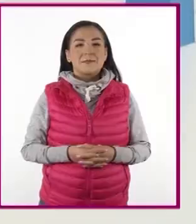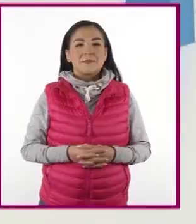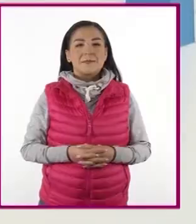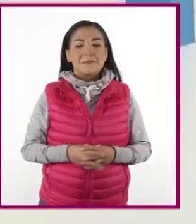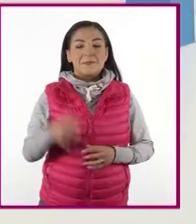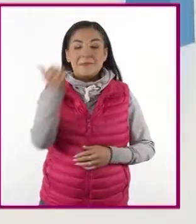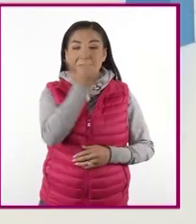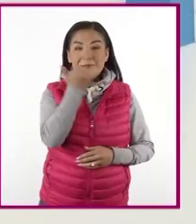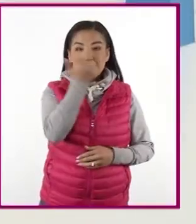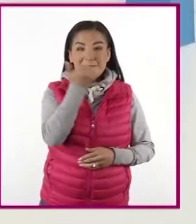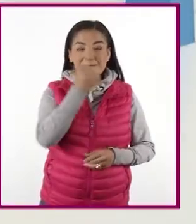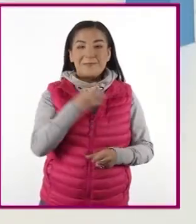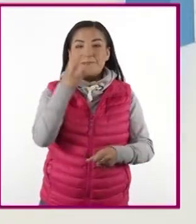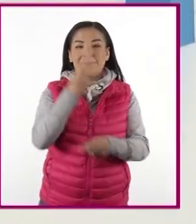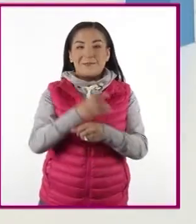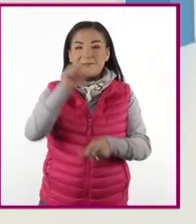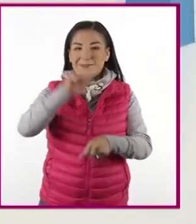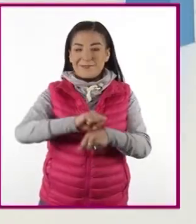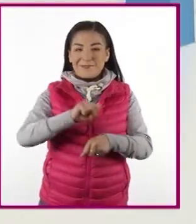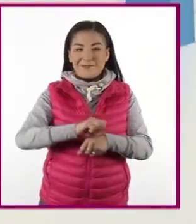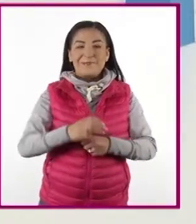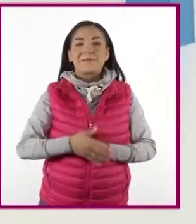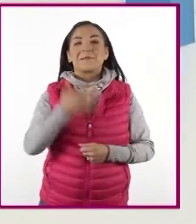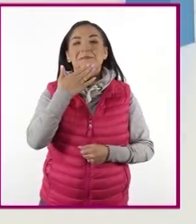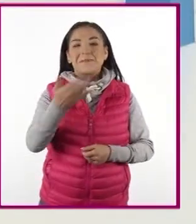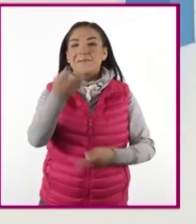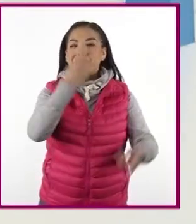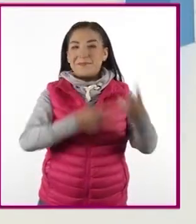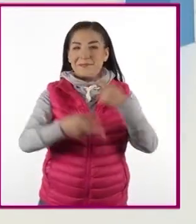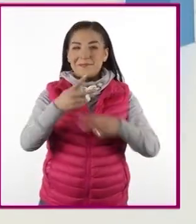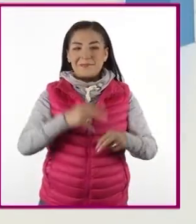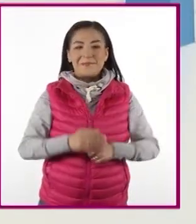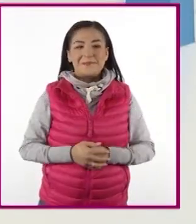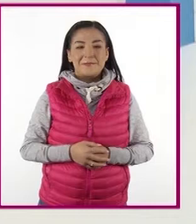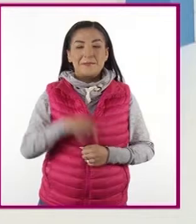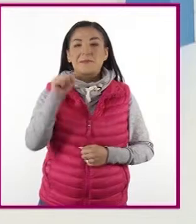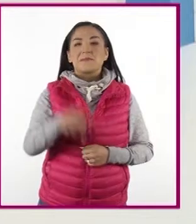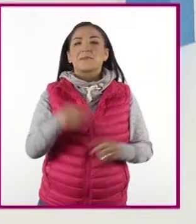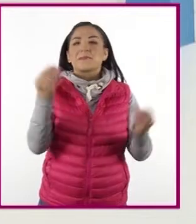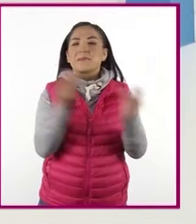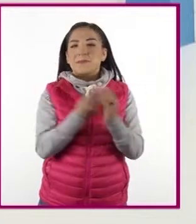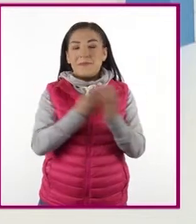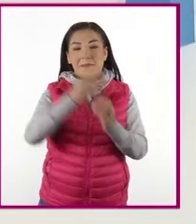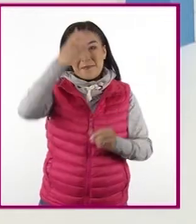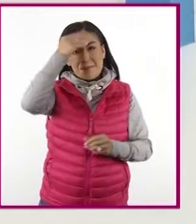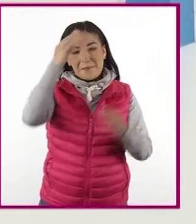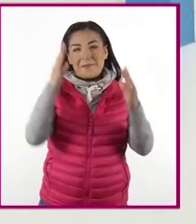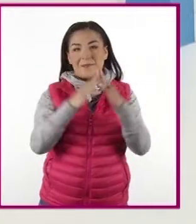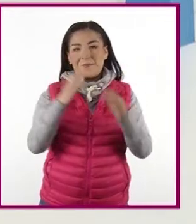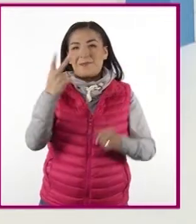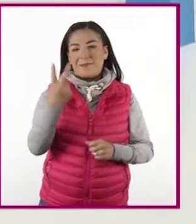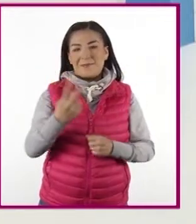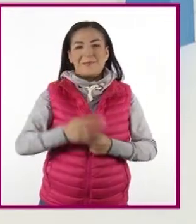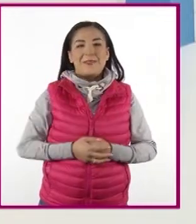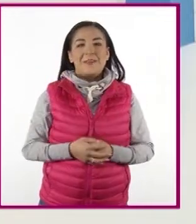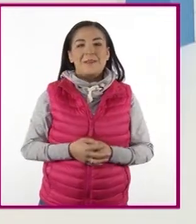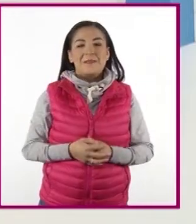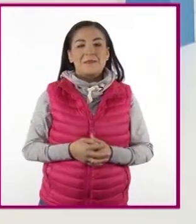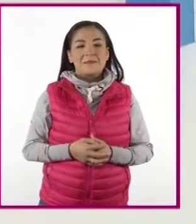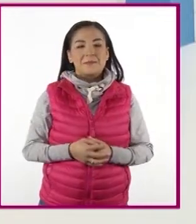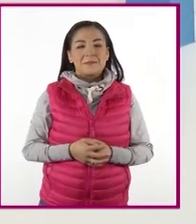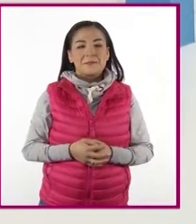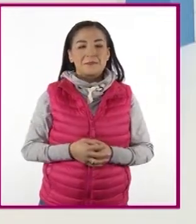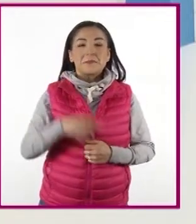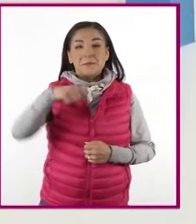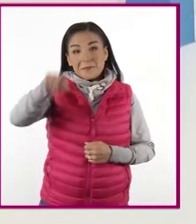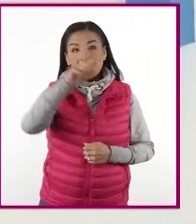Alumnas y alumnos de tercer grado de secundaria, sean bienvenidas y bienvenidos a una sesión más de Aprende en Casa 2. Deseo que se